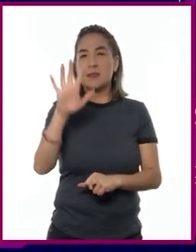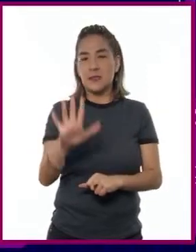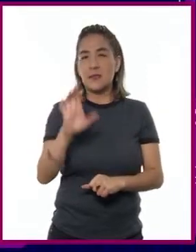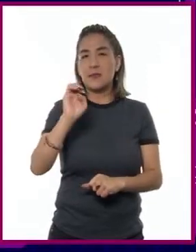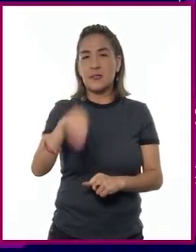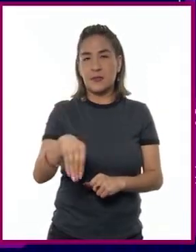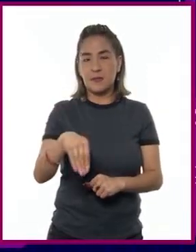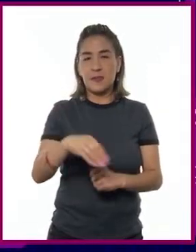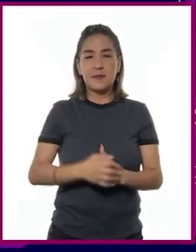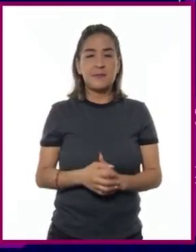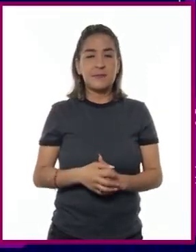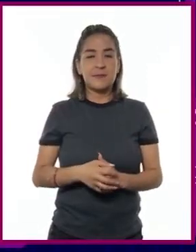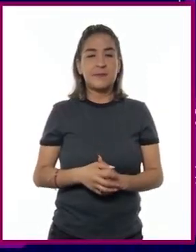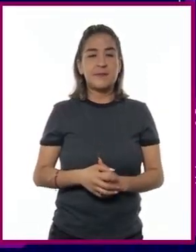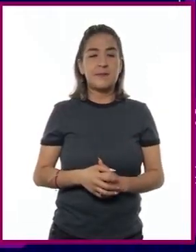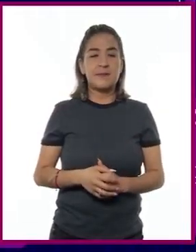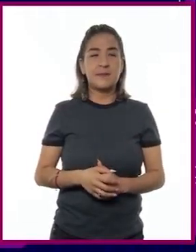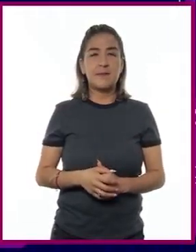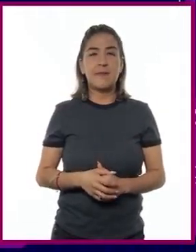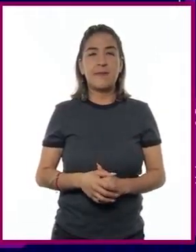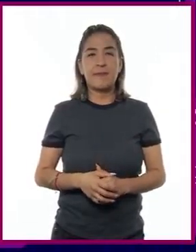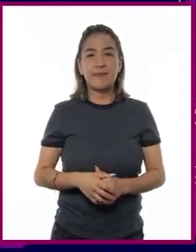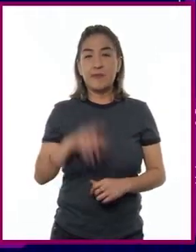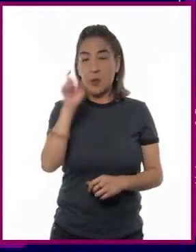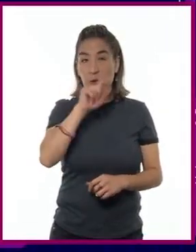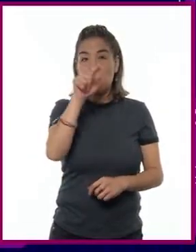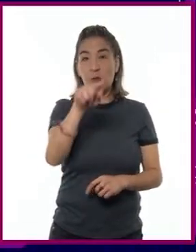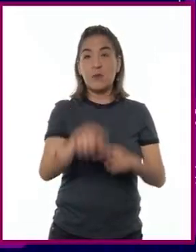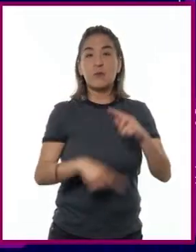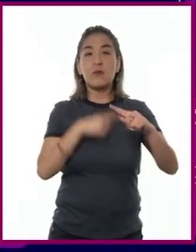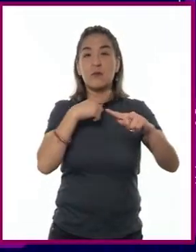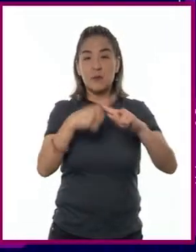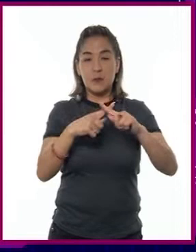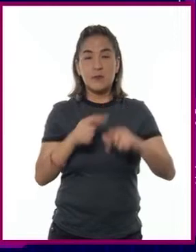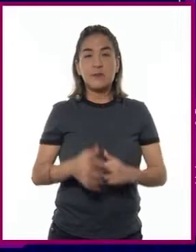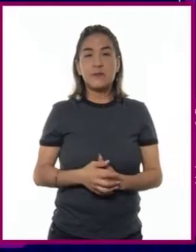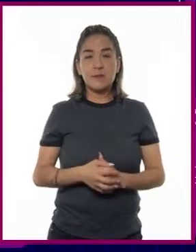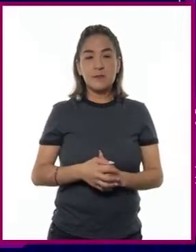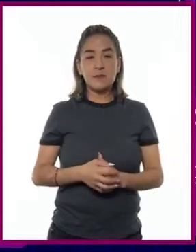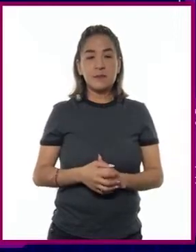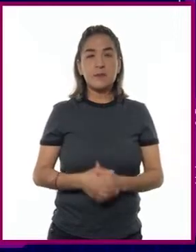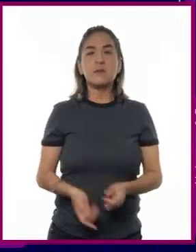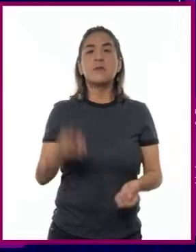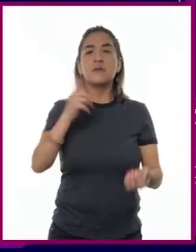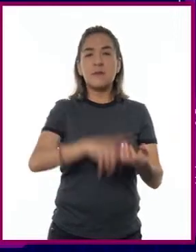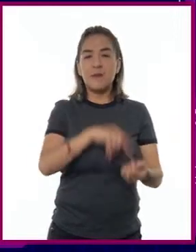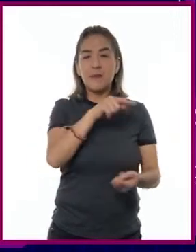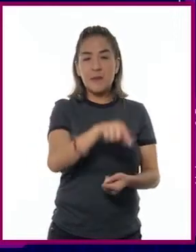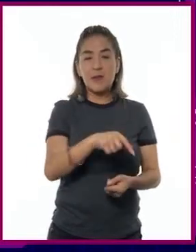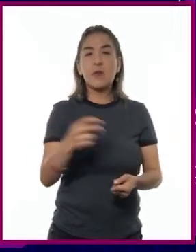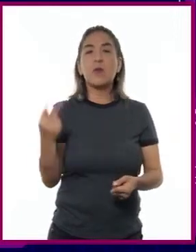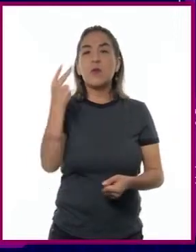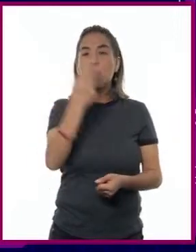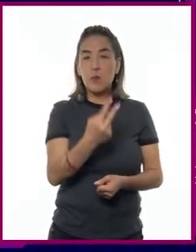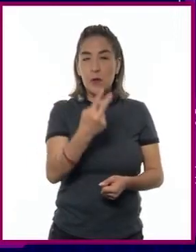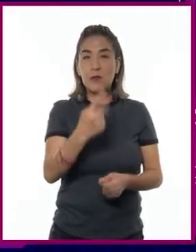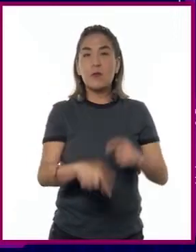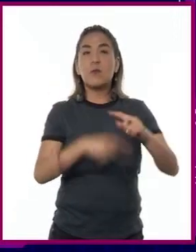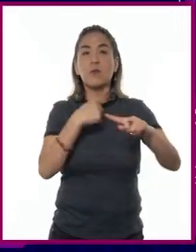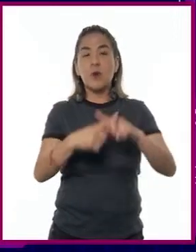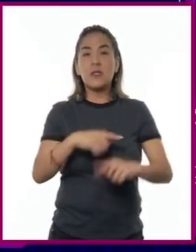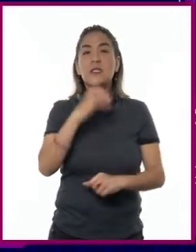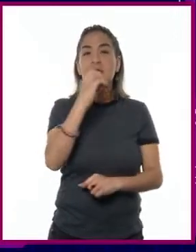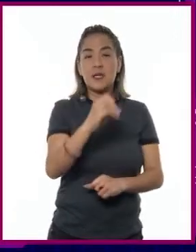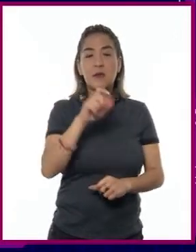0.625 centímetros. Al multiplicar 100 centímetros cuadrados por